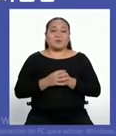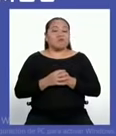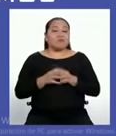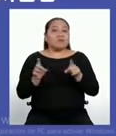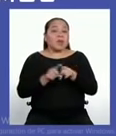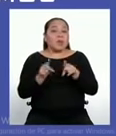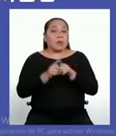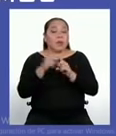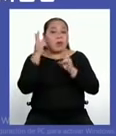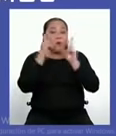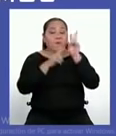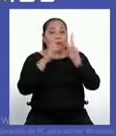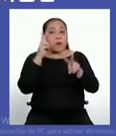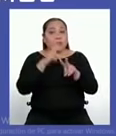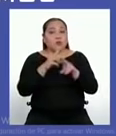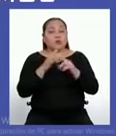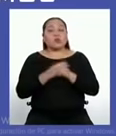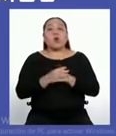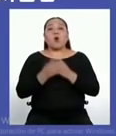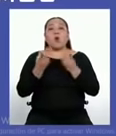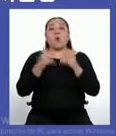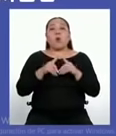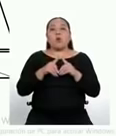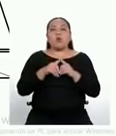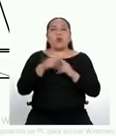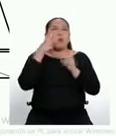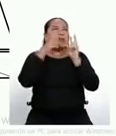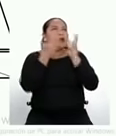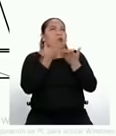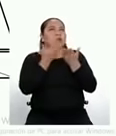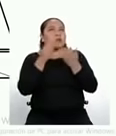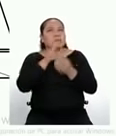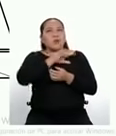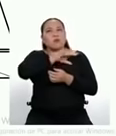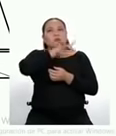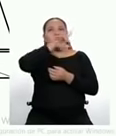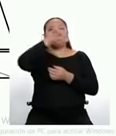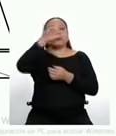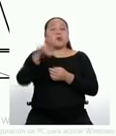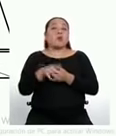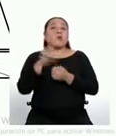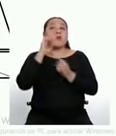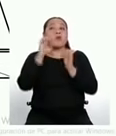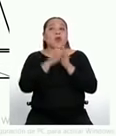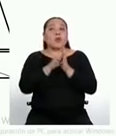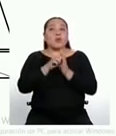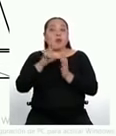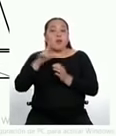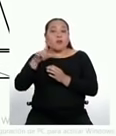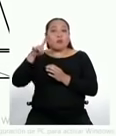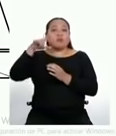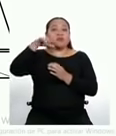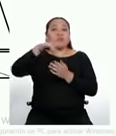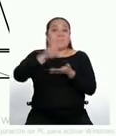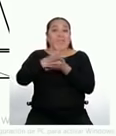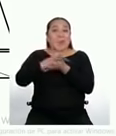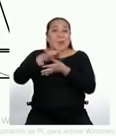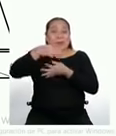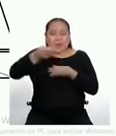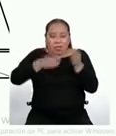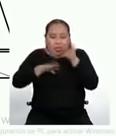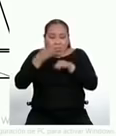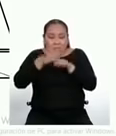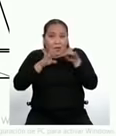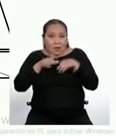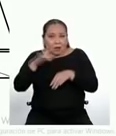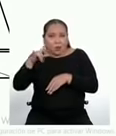También vamos a poder ver este comportamiento cuando vemos elementos voladores. Si vemos en un avión de papel, vamos a